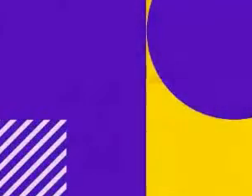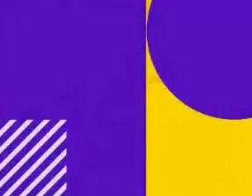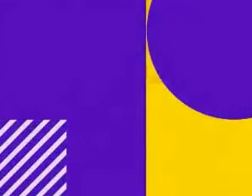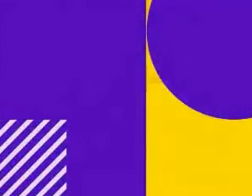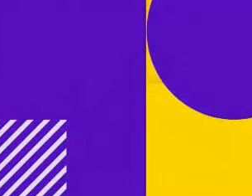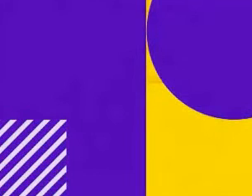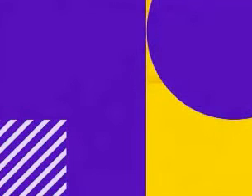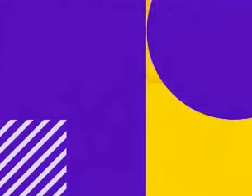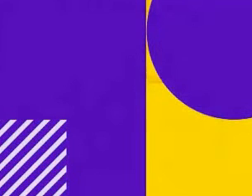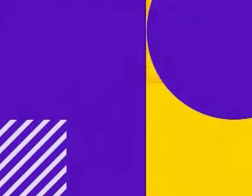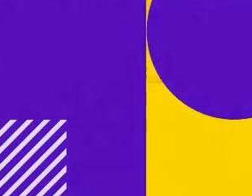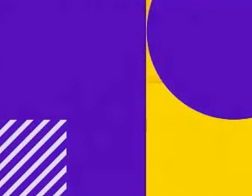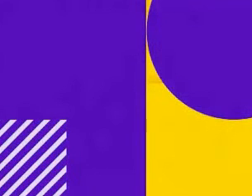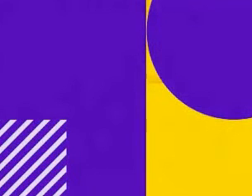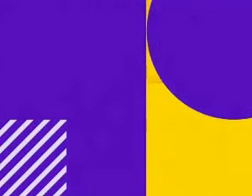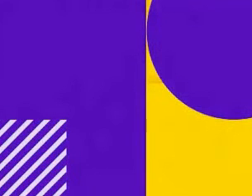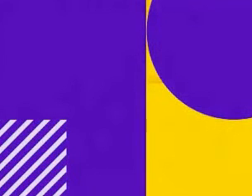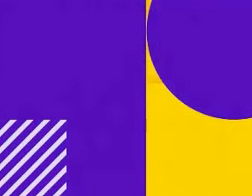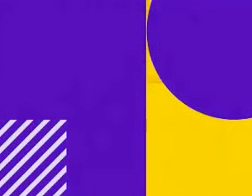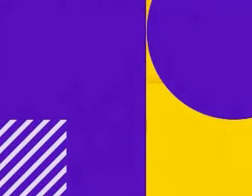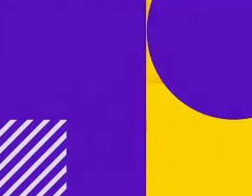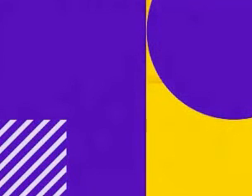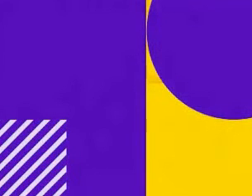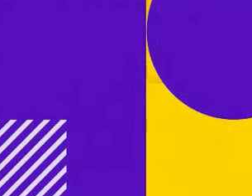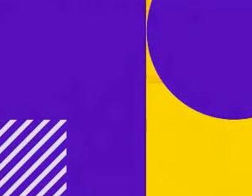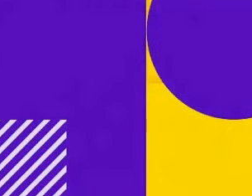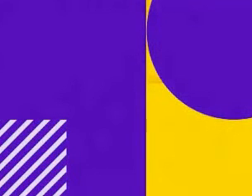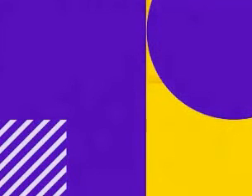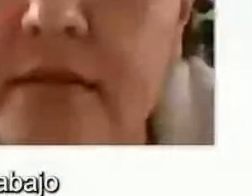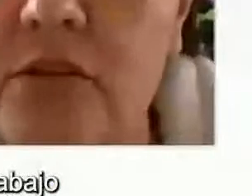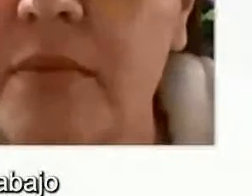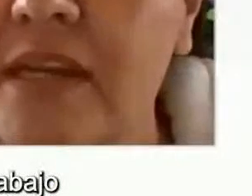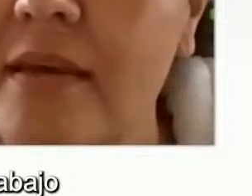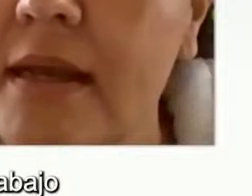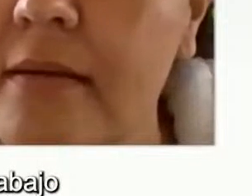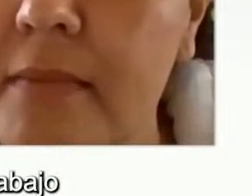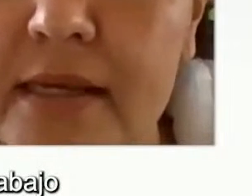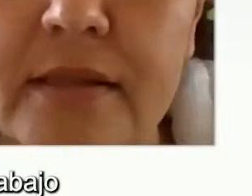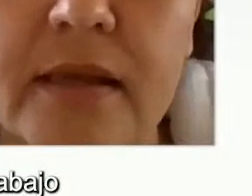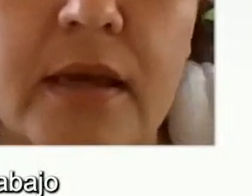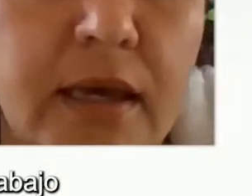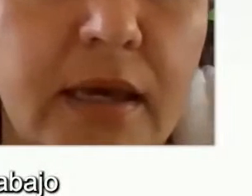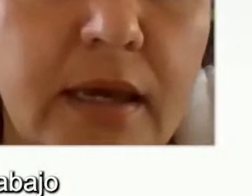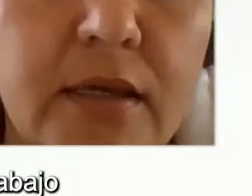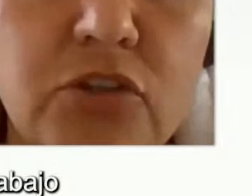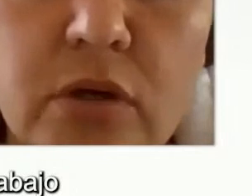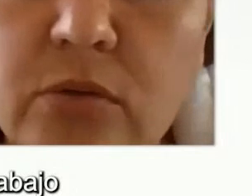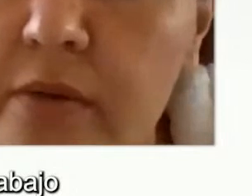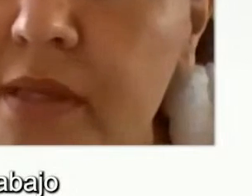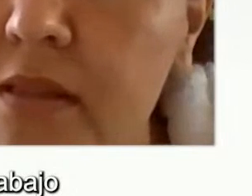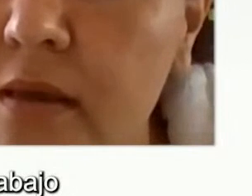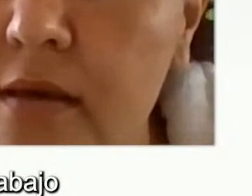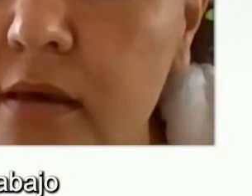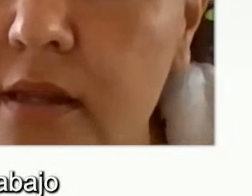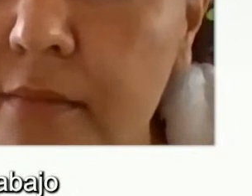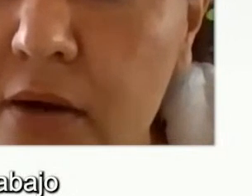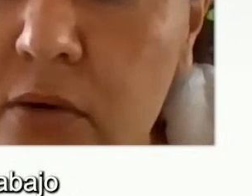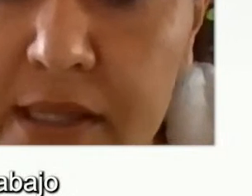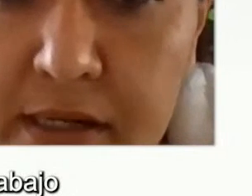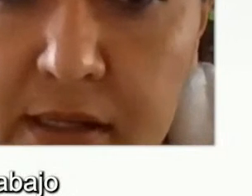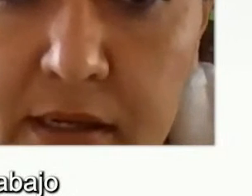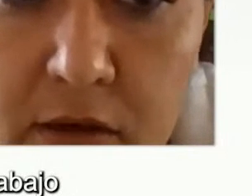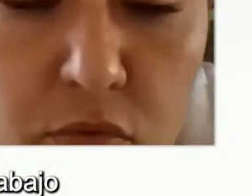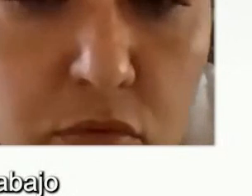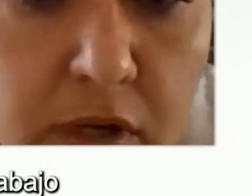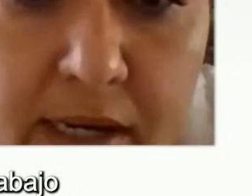Descubre quiénes son los participantes del programa Innovación para la Cultura. Soy Viridiana Álvarez. Yo actualmente